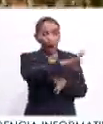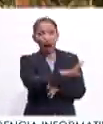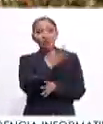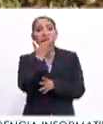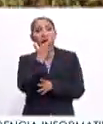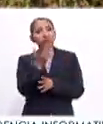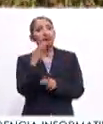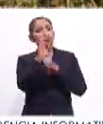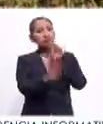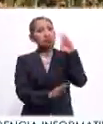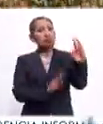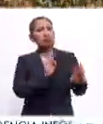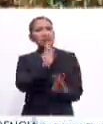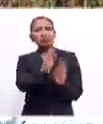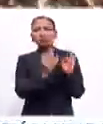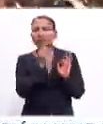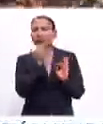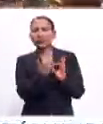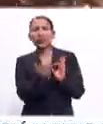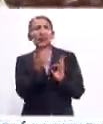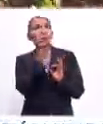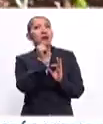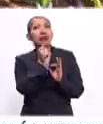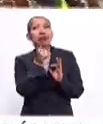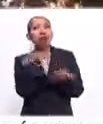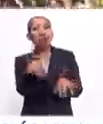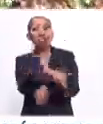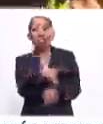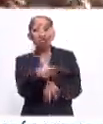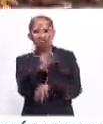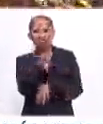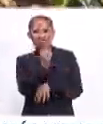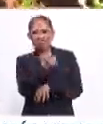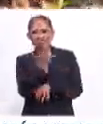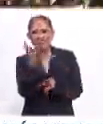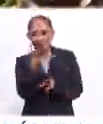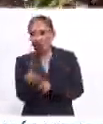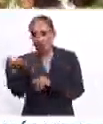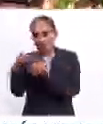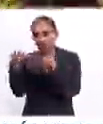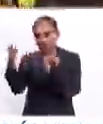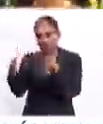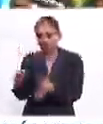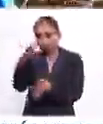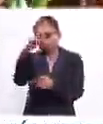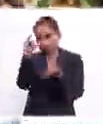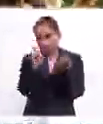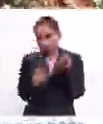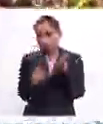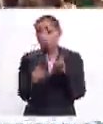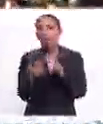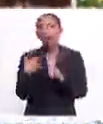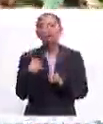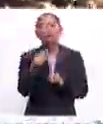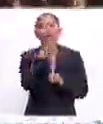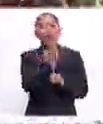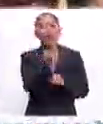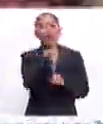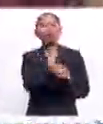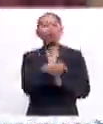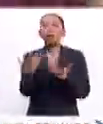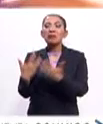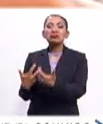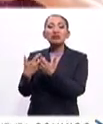mejores condiciones, o sea, no puede darse en las condiciones verdaderas del territorio nacional. Claro. Me refiero a que